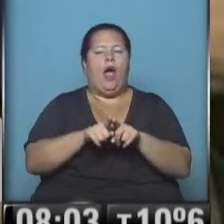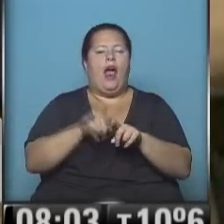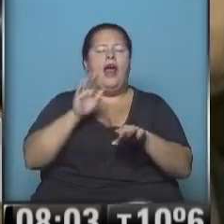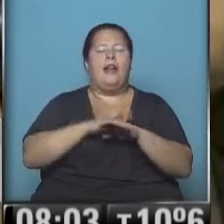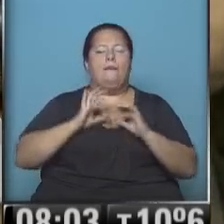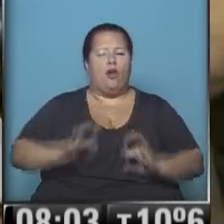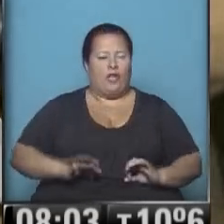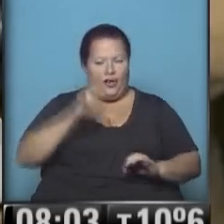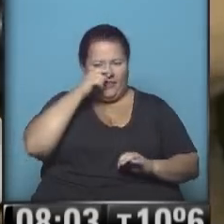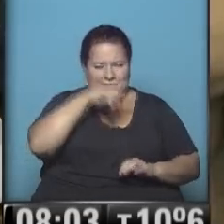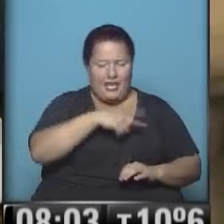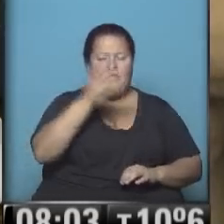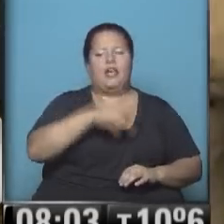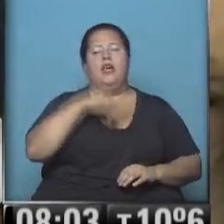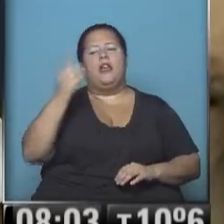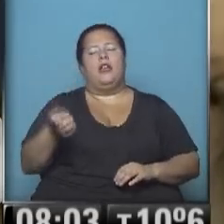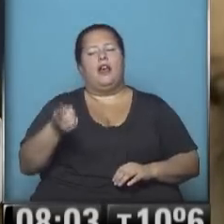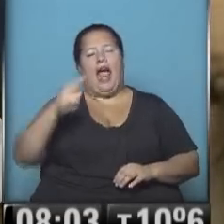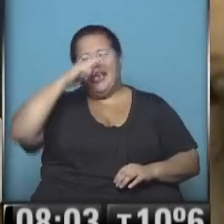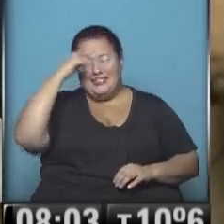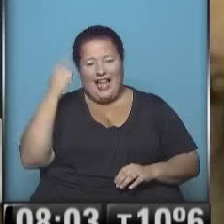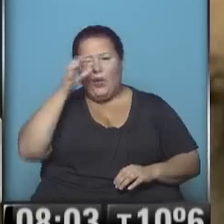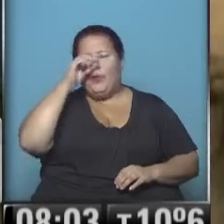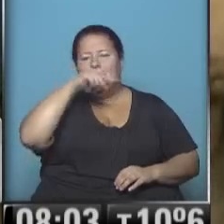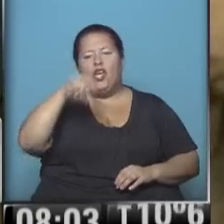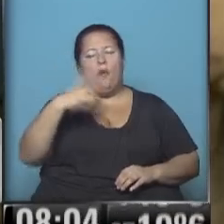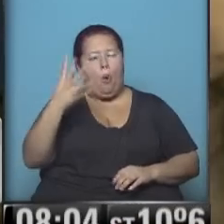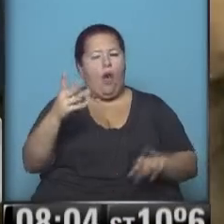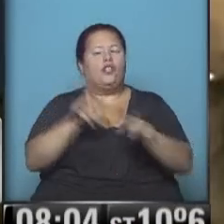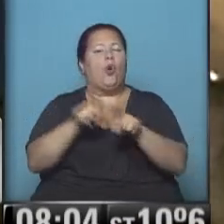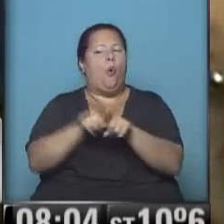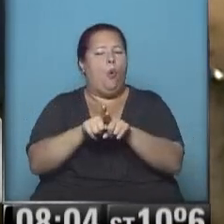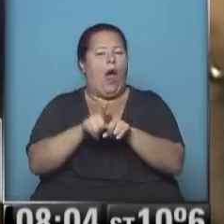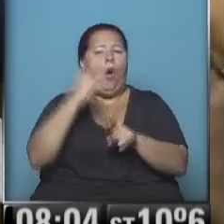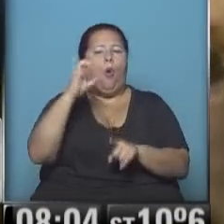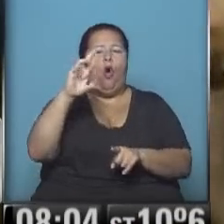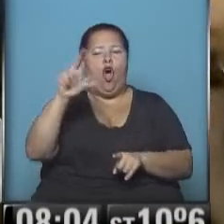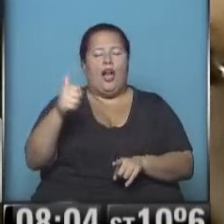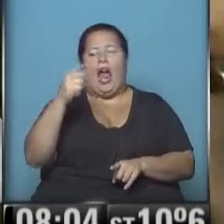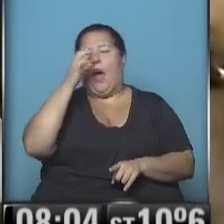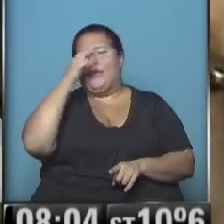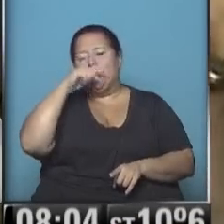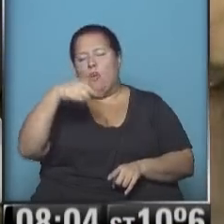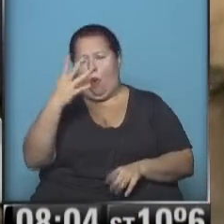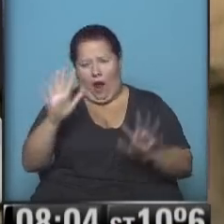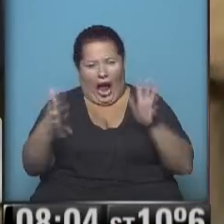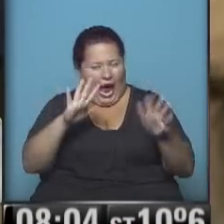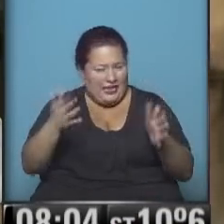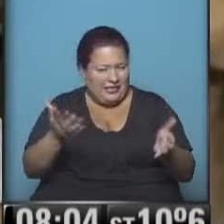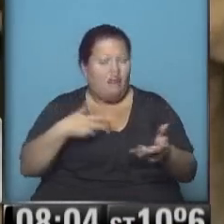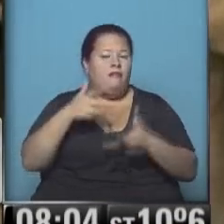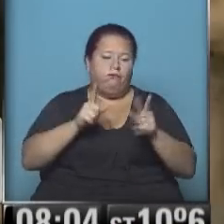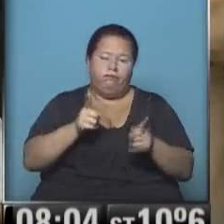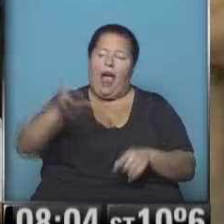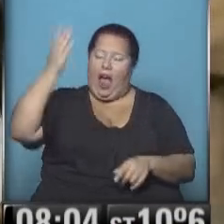de edificio, y estatales 27.4, igual que UOCRA 27.4. Está rondando eso. Lo decíamos la